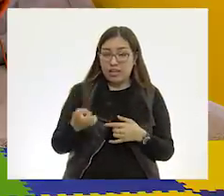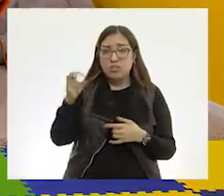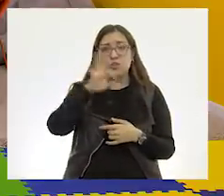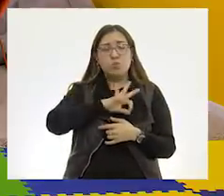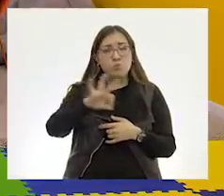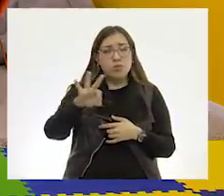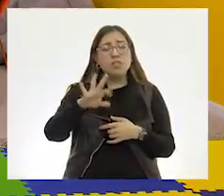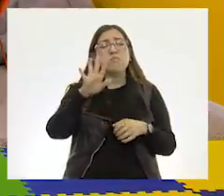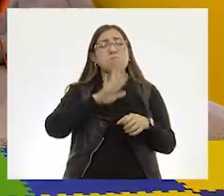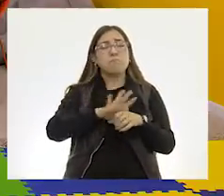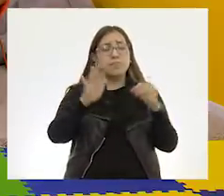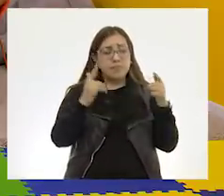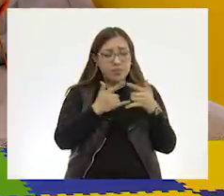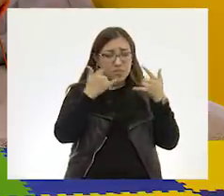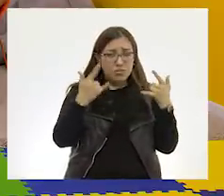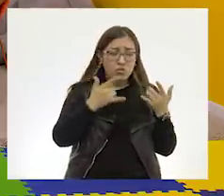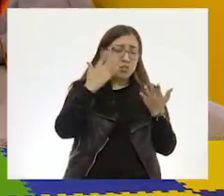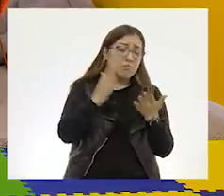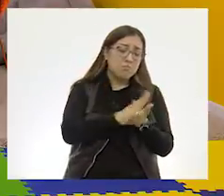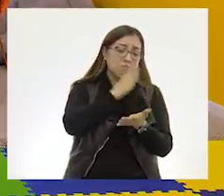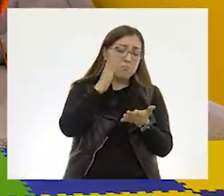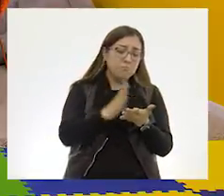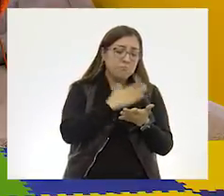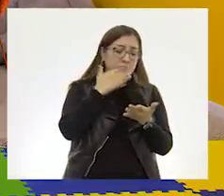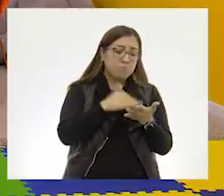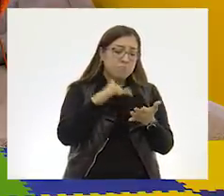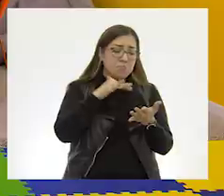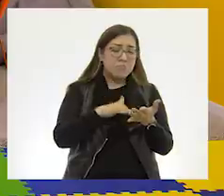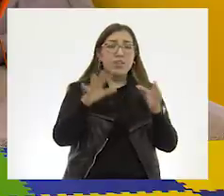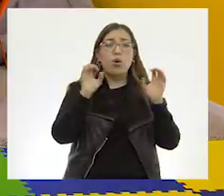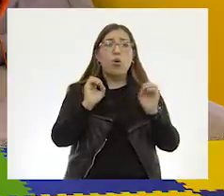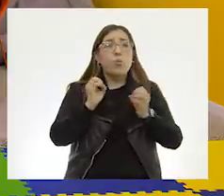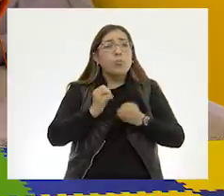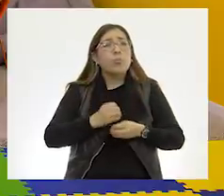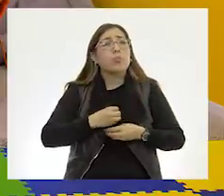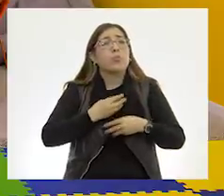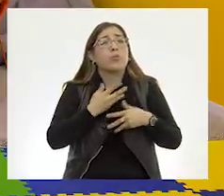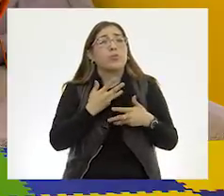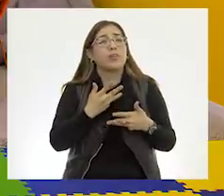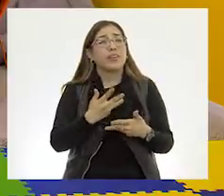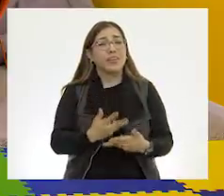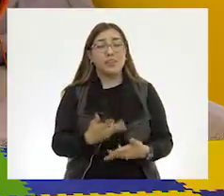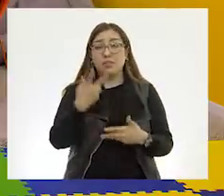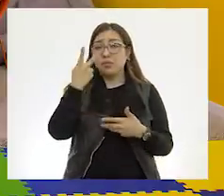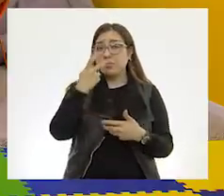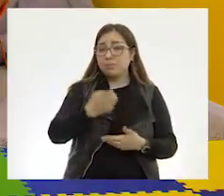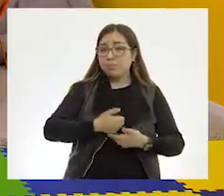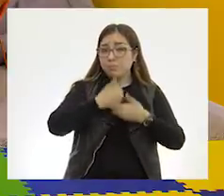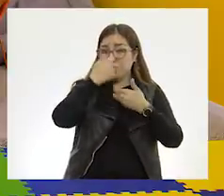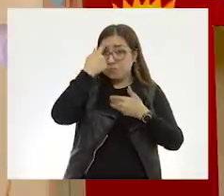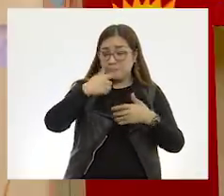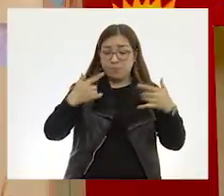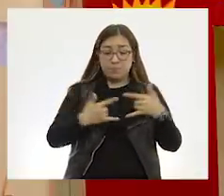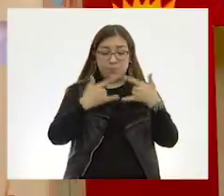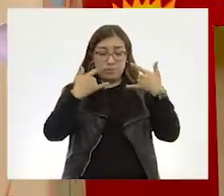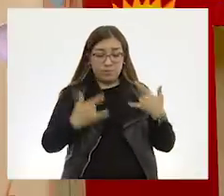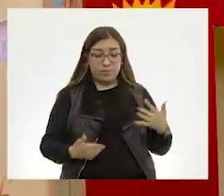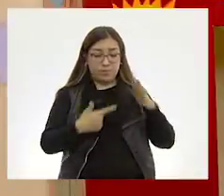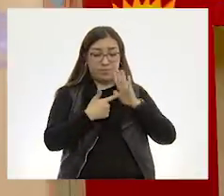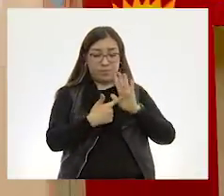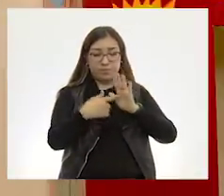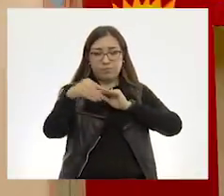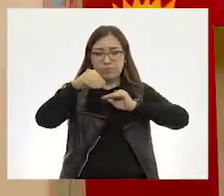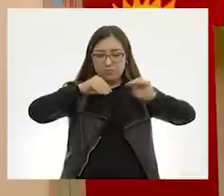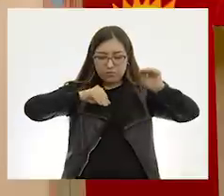inspirar de relatos o cuentos tradicionales. O incluso poemas, los cuales nos pueden servir para representar una historia. Y